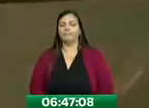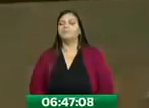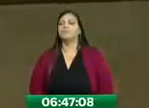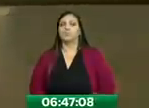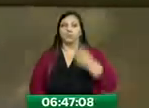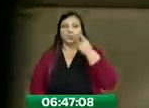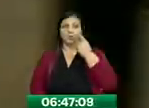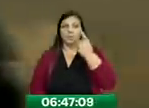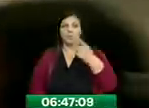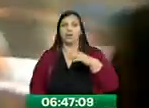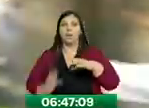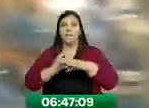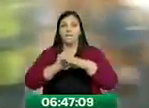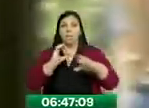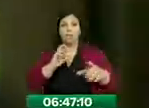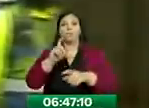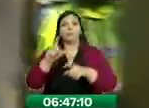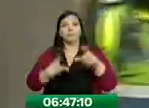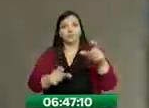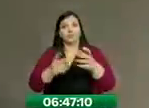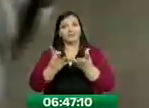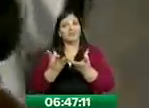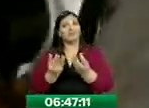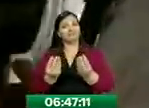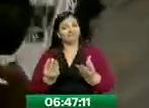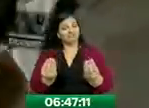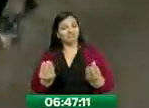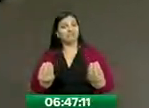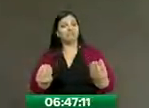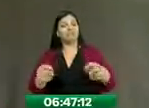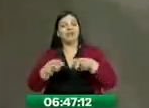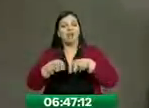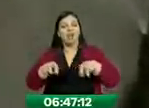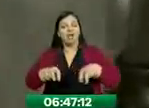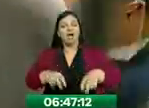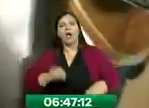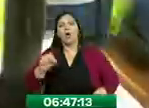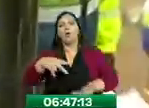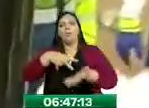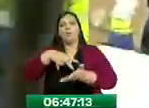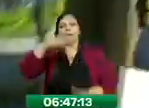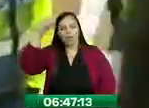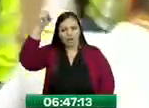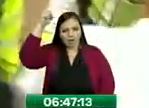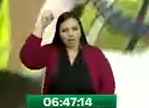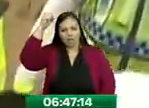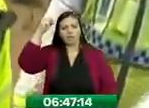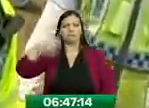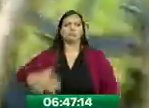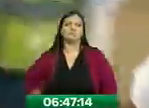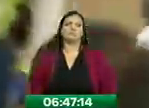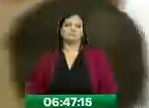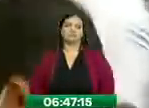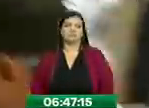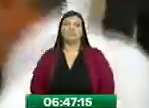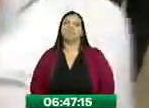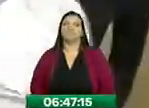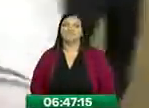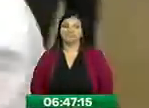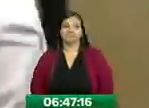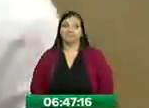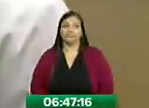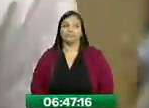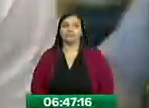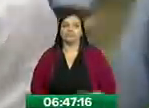existe una cantidad considerable de pasajeros. Conversamos en este momento con el general Luis Lalama para que nos